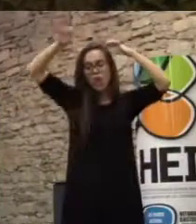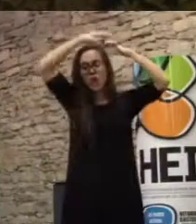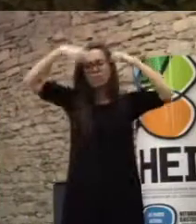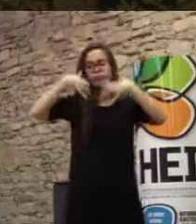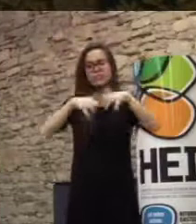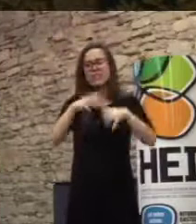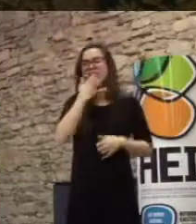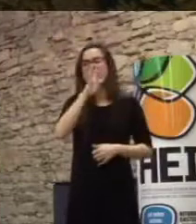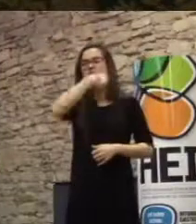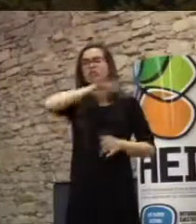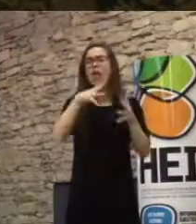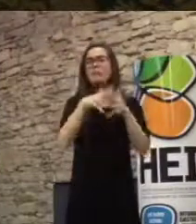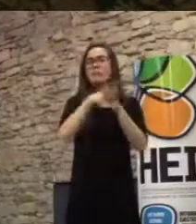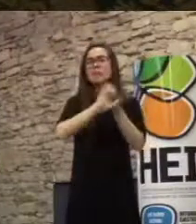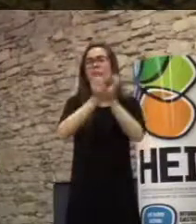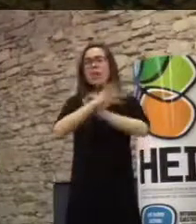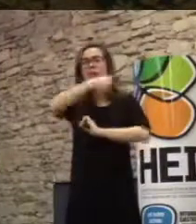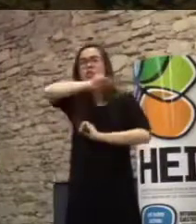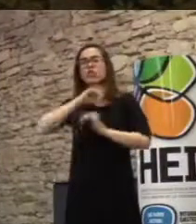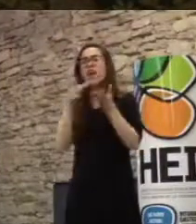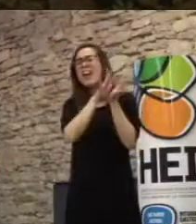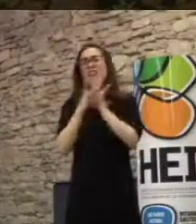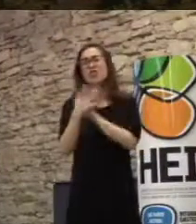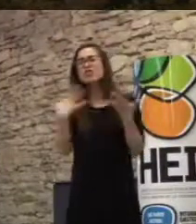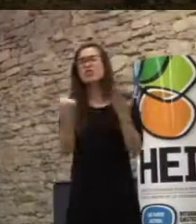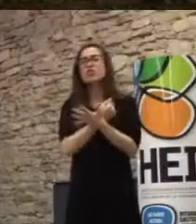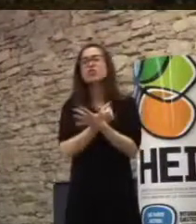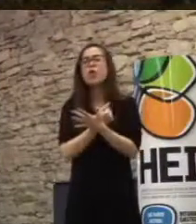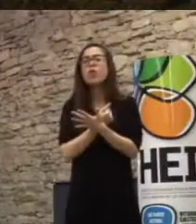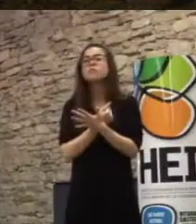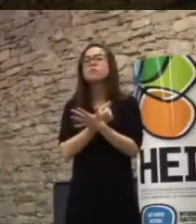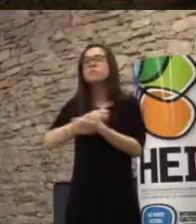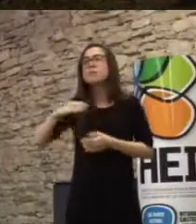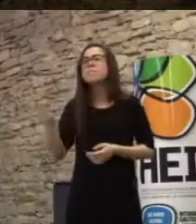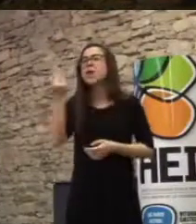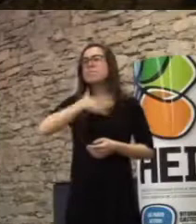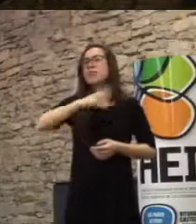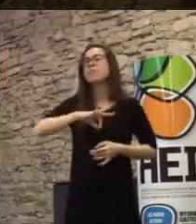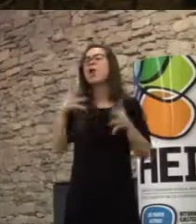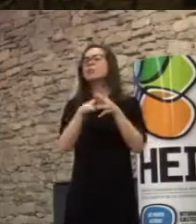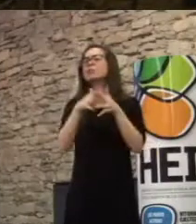por otra podemos potenciar todas las relaciones que tenemos a nuestro alrededor y la estructura es esta